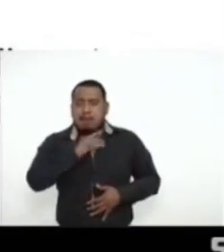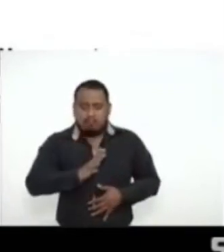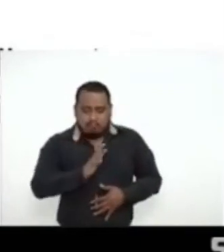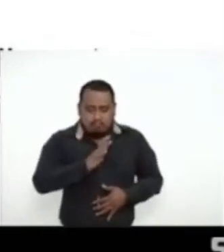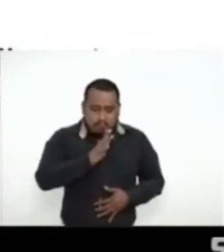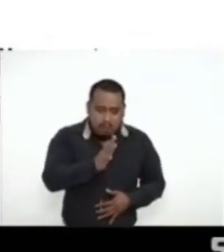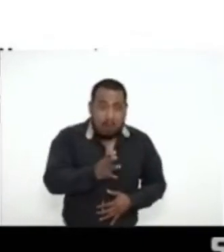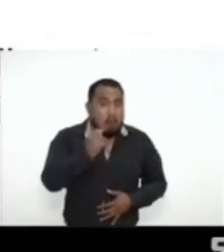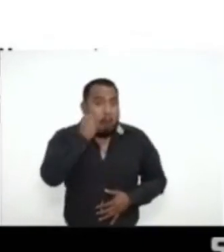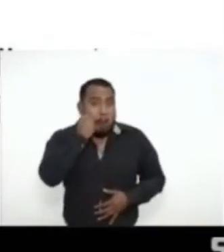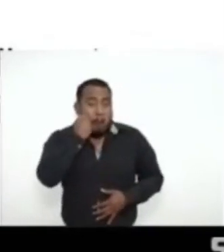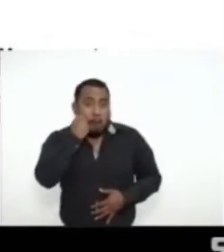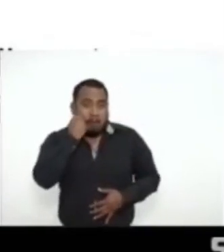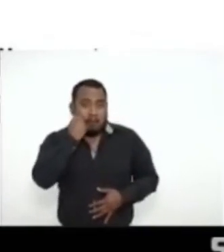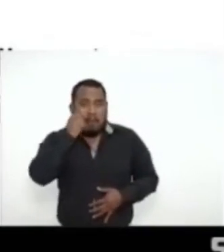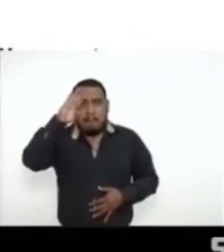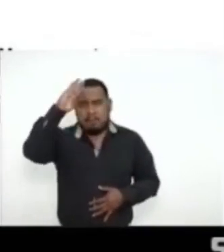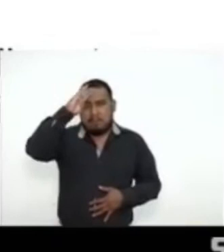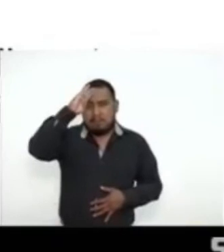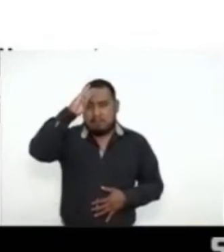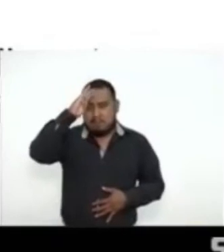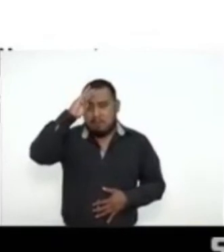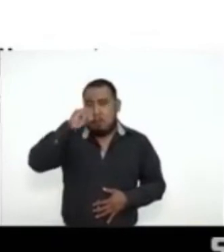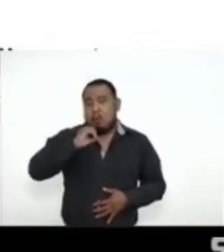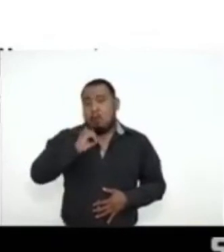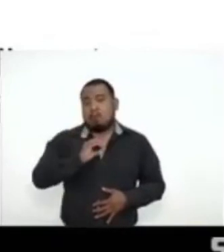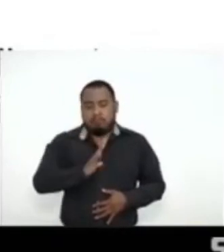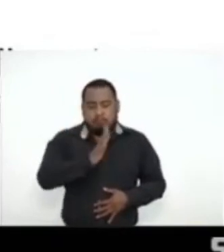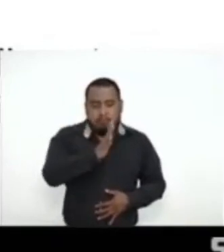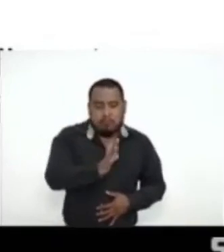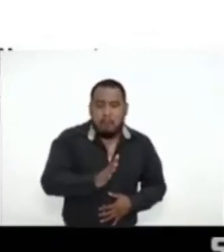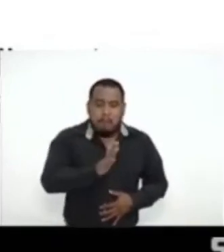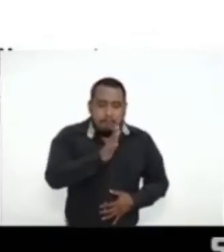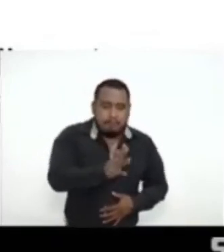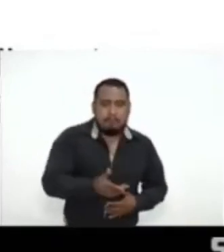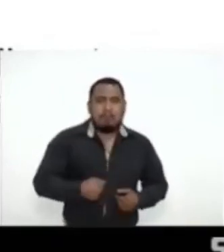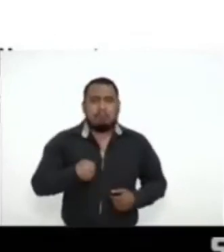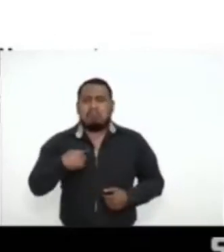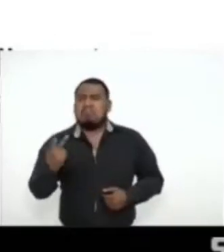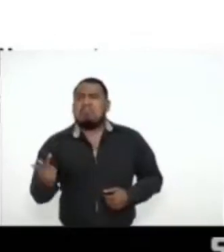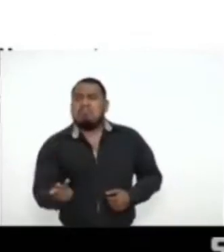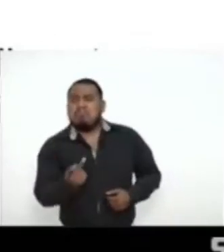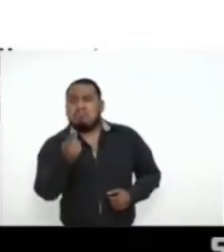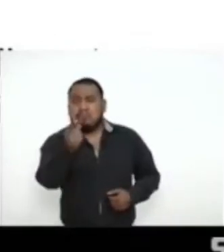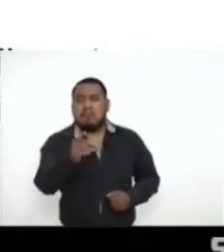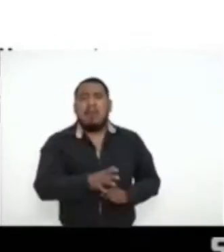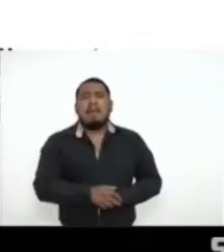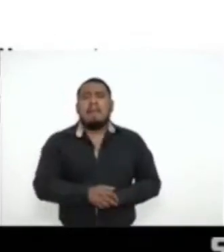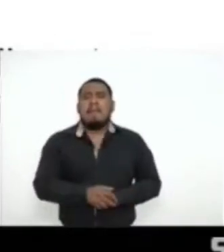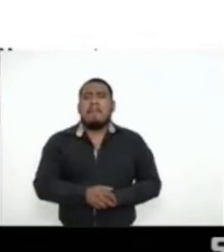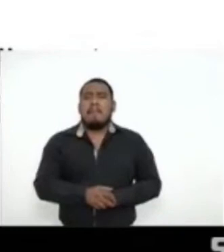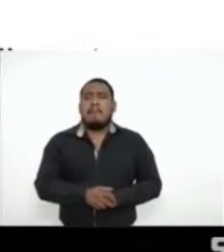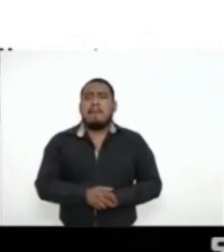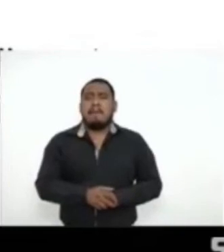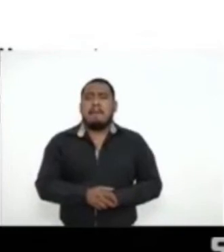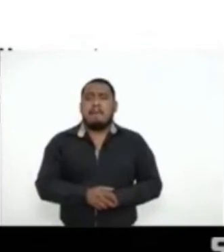real o virtual, probablemente tuve una intoxicación, mucha gente dice, pero yo te pregunto, ¿qué es aquello que